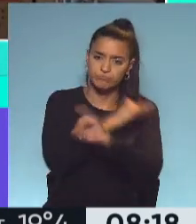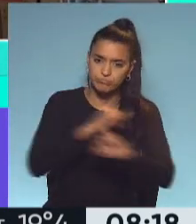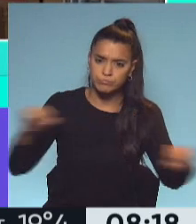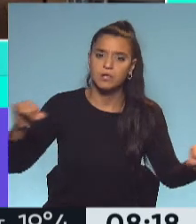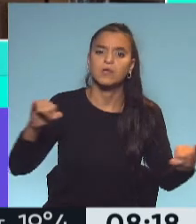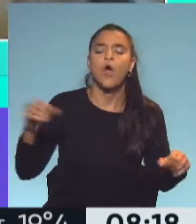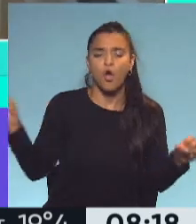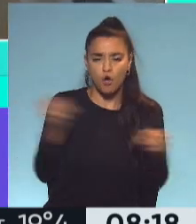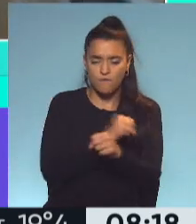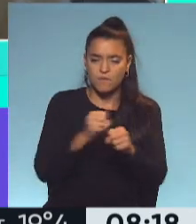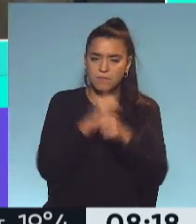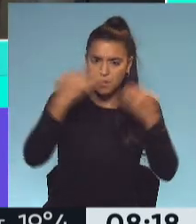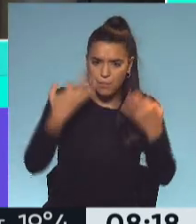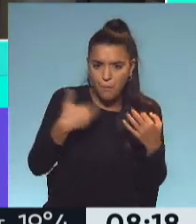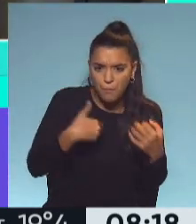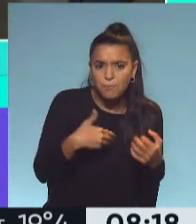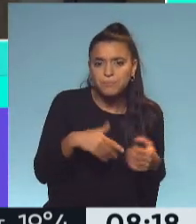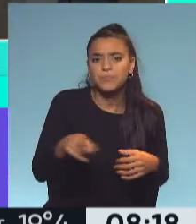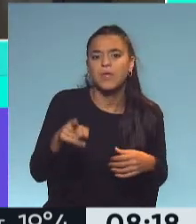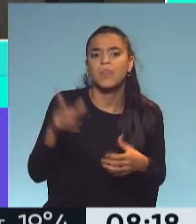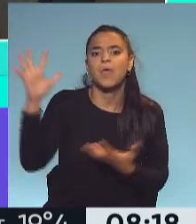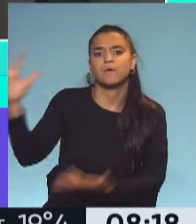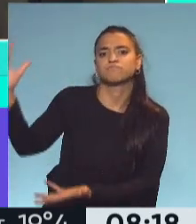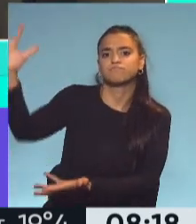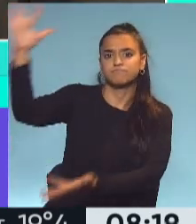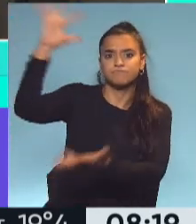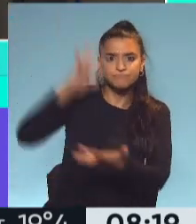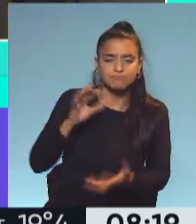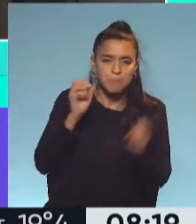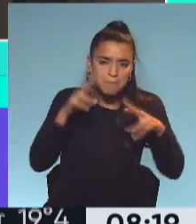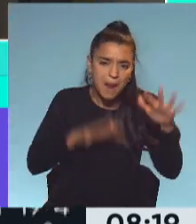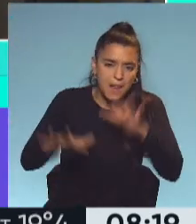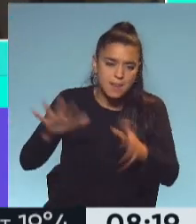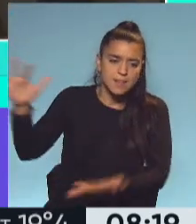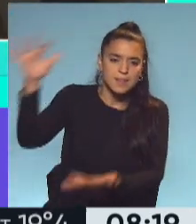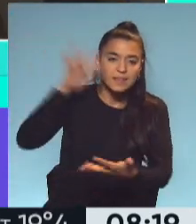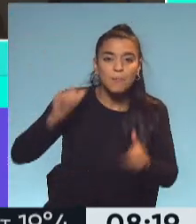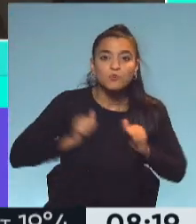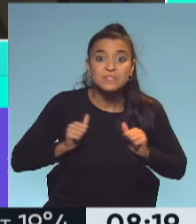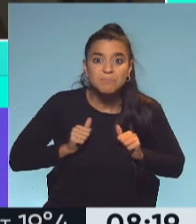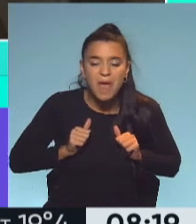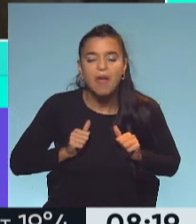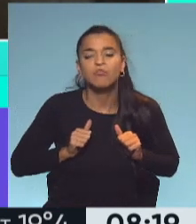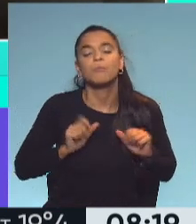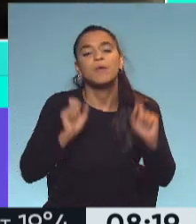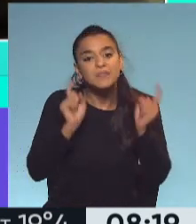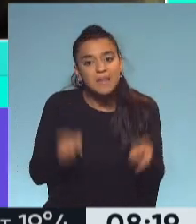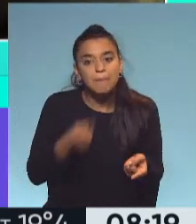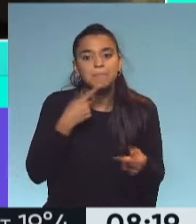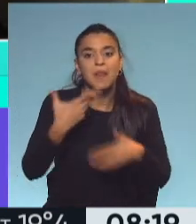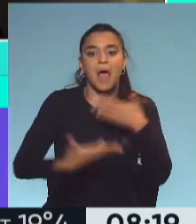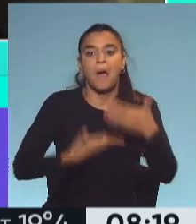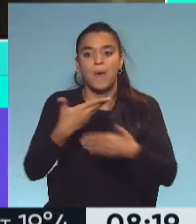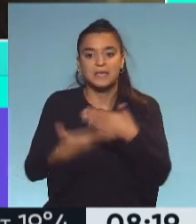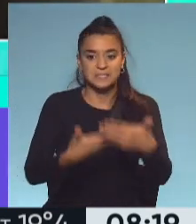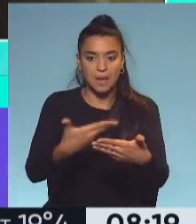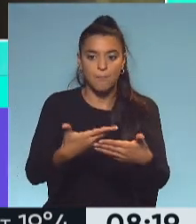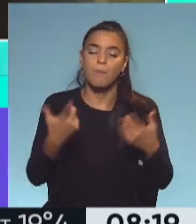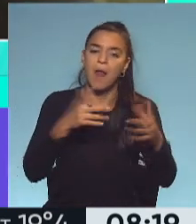la confirmación de esta cuestión logística para traer esas vacunas que estamos esperando y también estamos avanzando